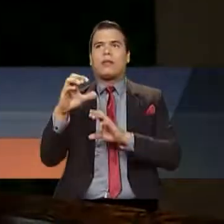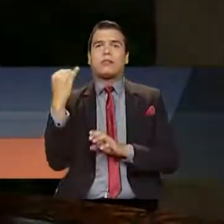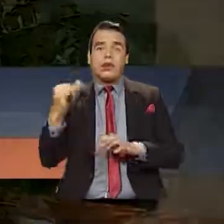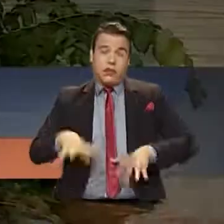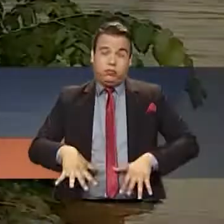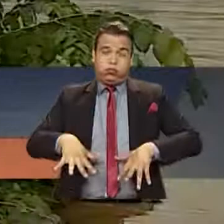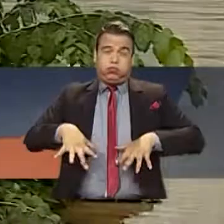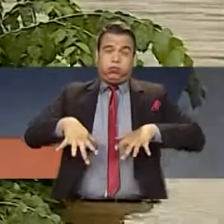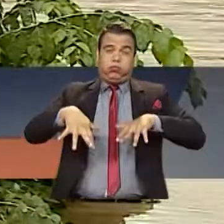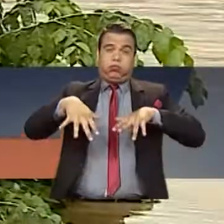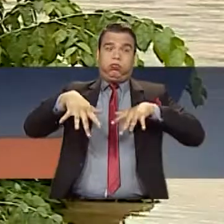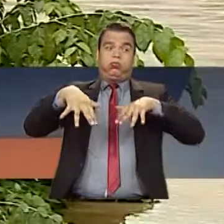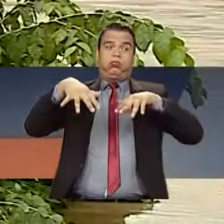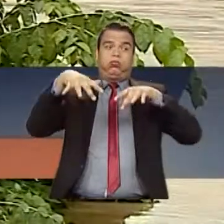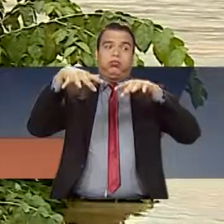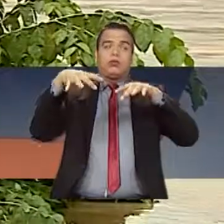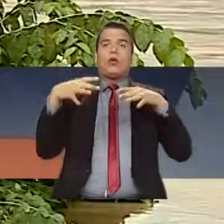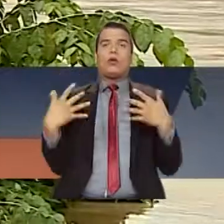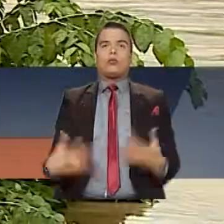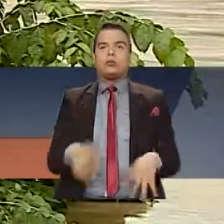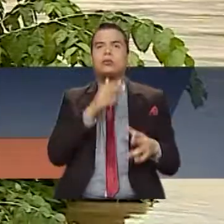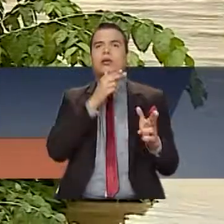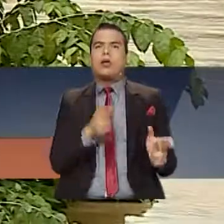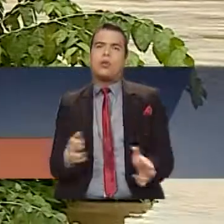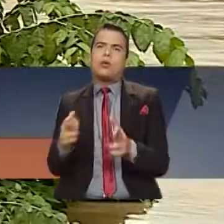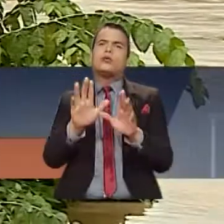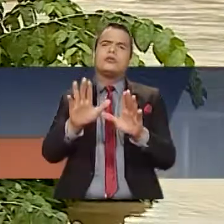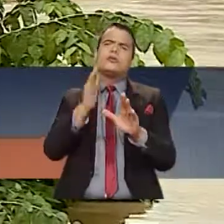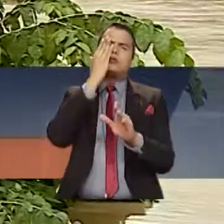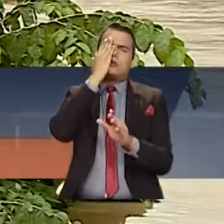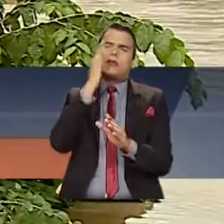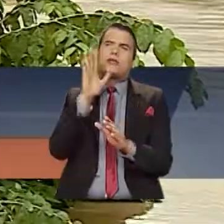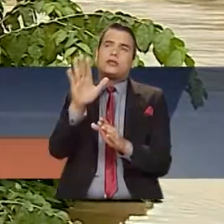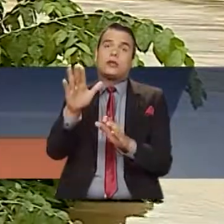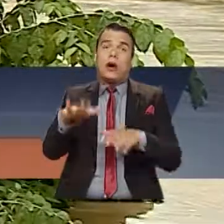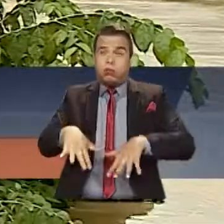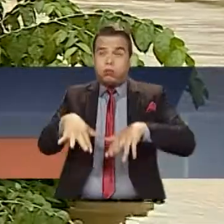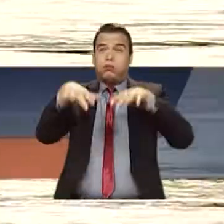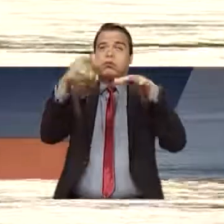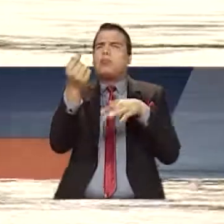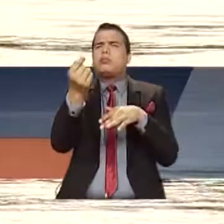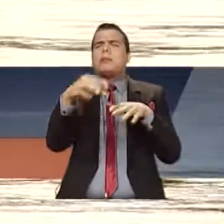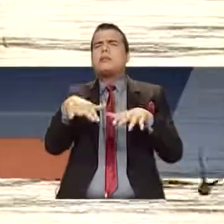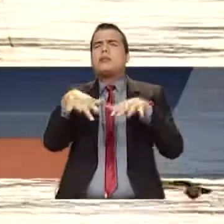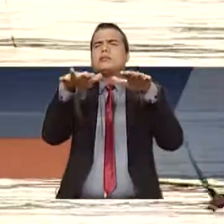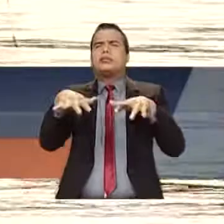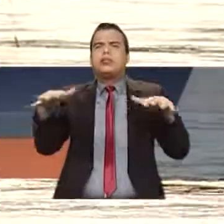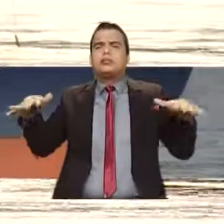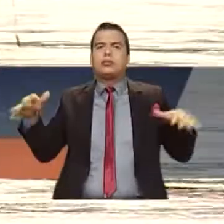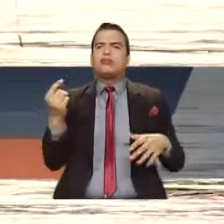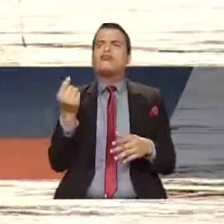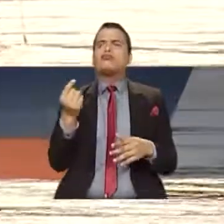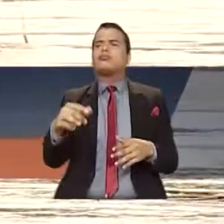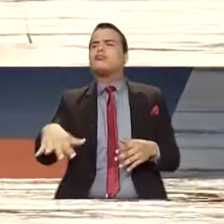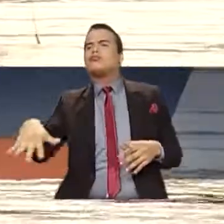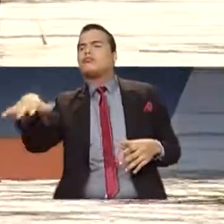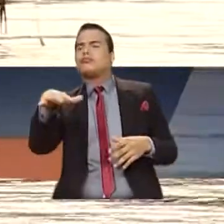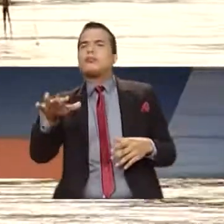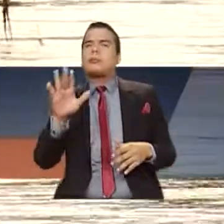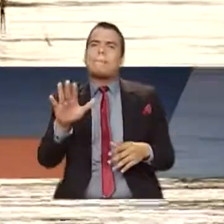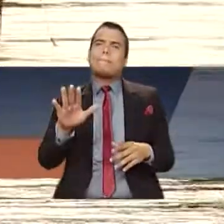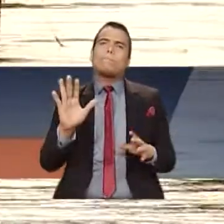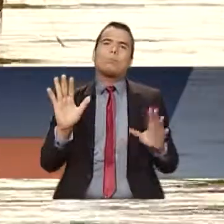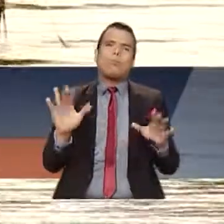rebosó los niveles del río, aunque hubo un pequeño desbordamiento, sobre todo por el efecto de reflujo,